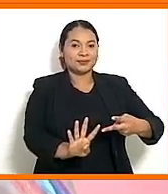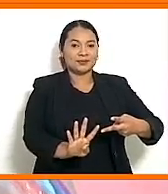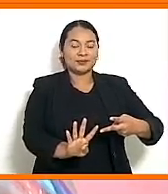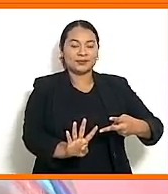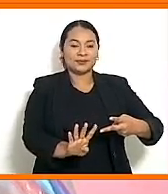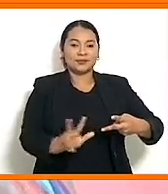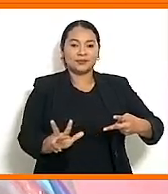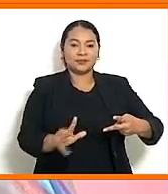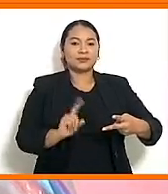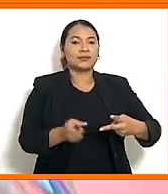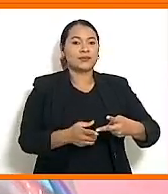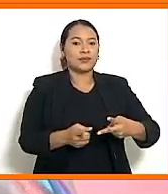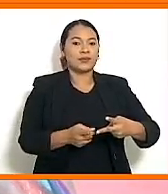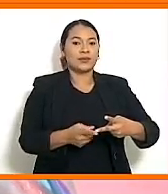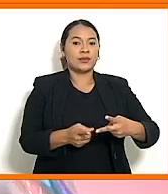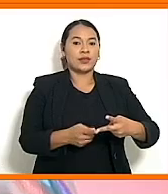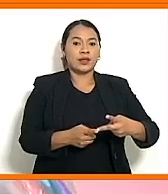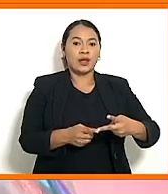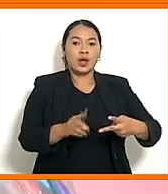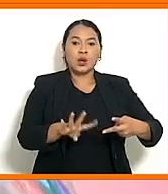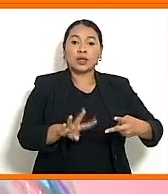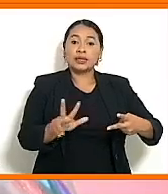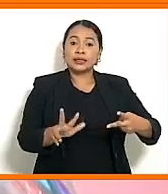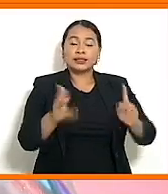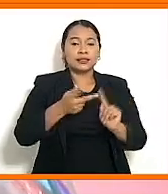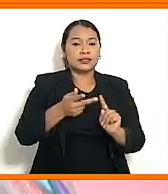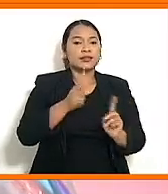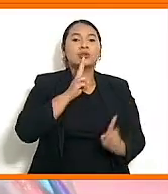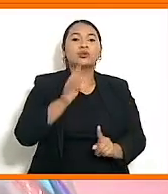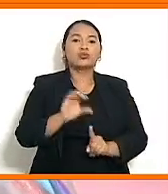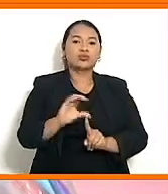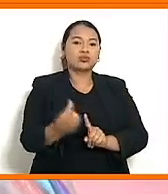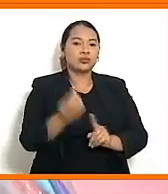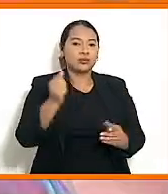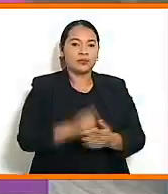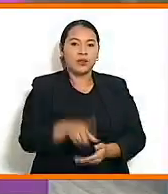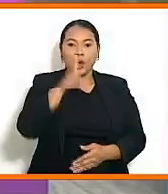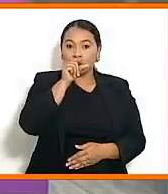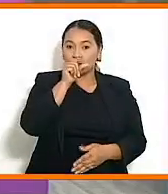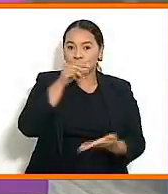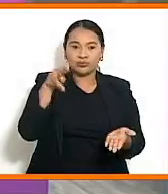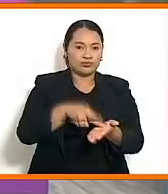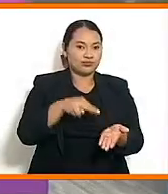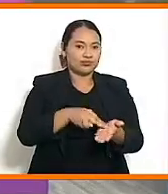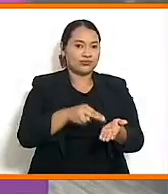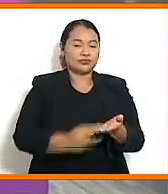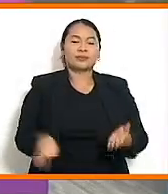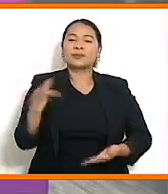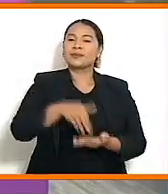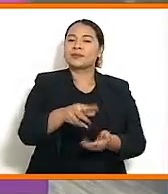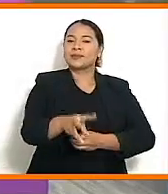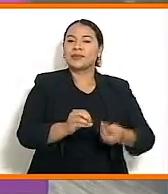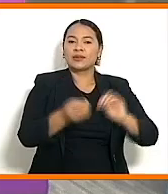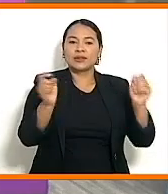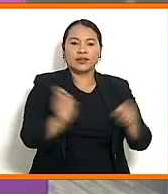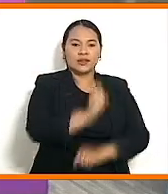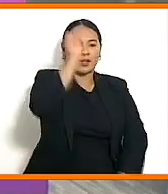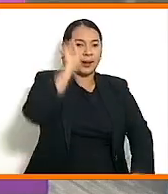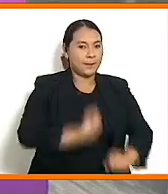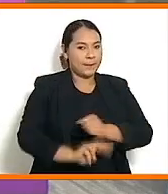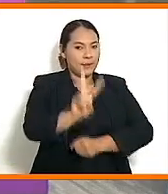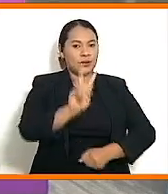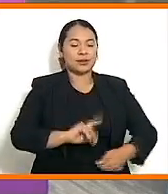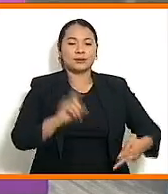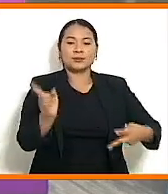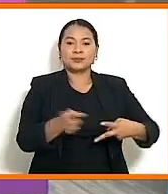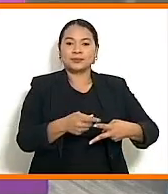el 3. Segundo número ganador, 43, con su catrachada sanate. Con mucho gusto te repito los números ganadores. En premiados en